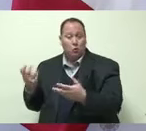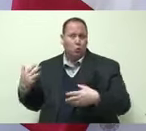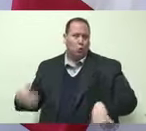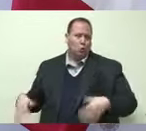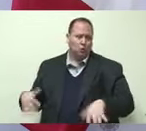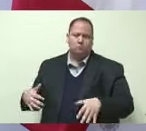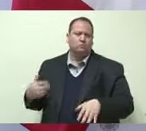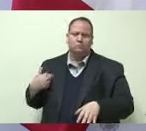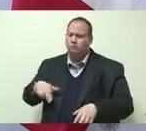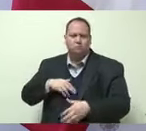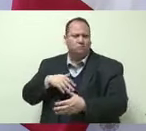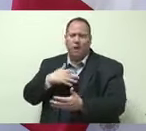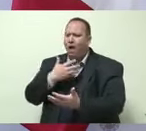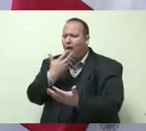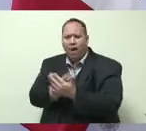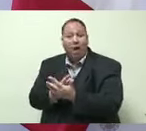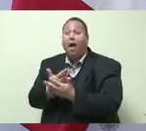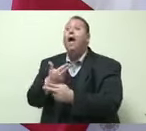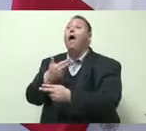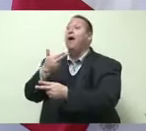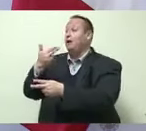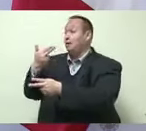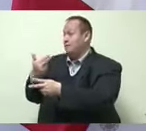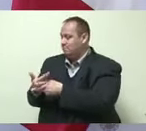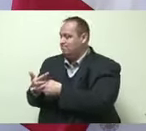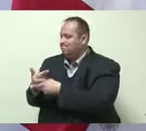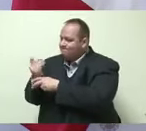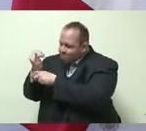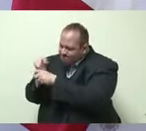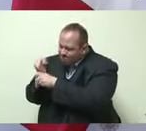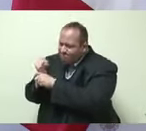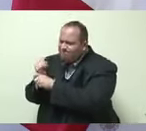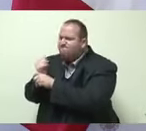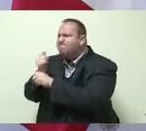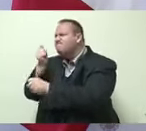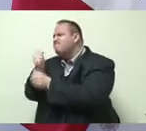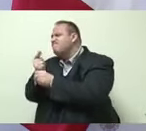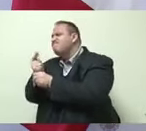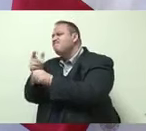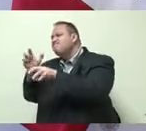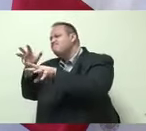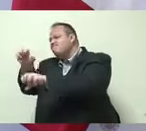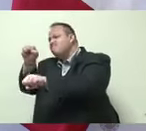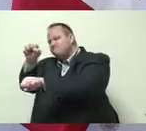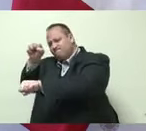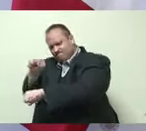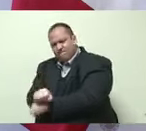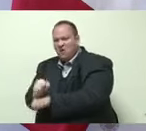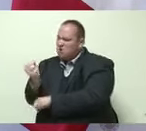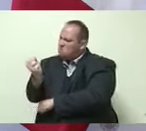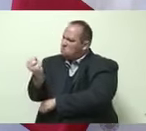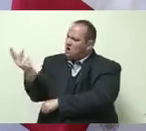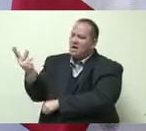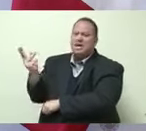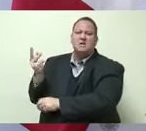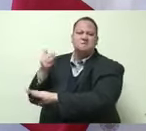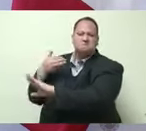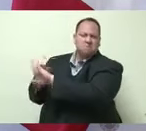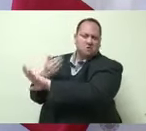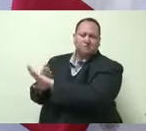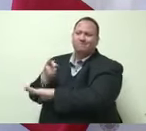No vamos a descansar hasta que se pueda lograr obtener la identidad y la detención y procesamiento de todos y cada uno de los